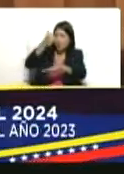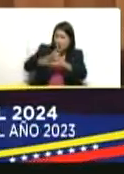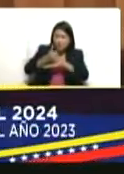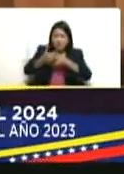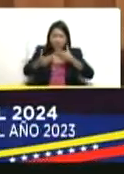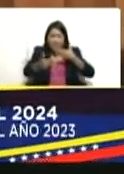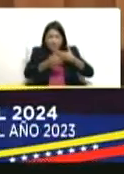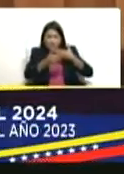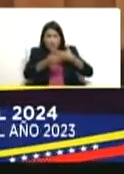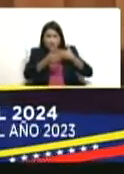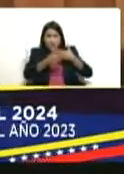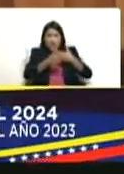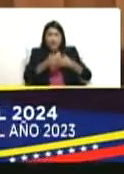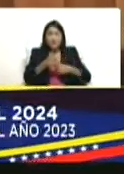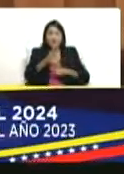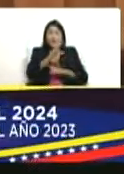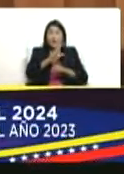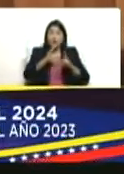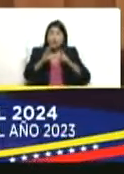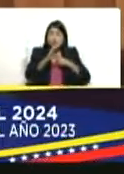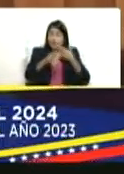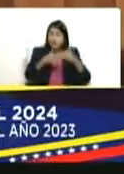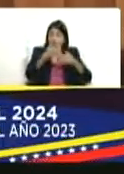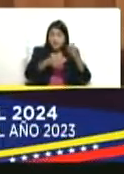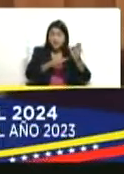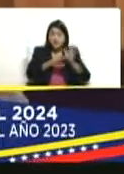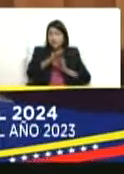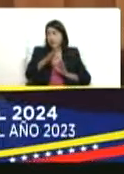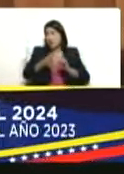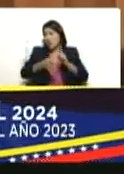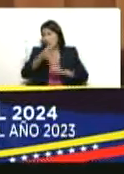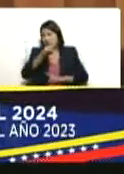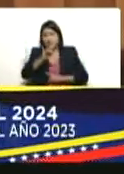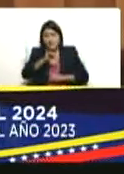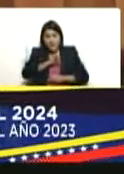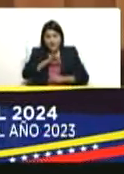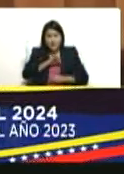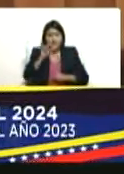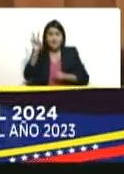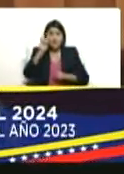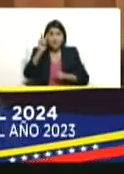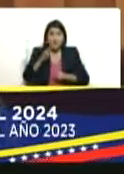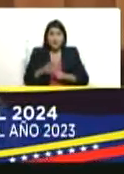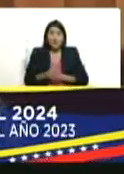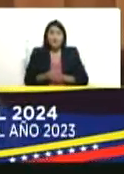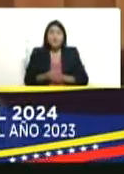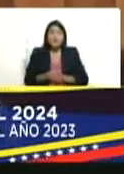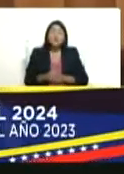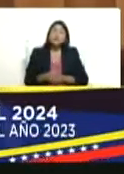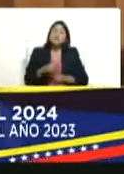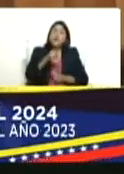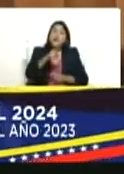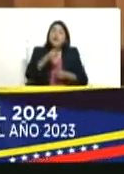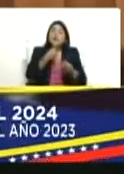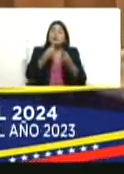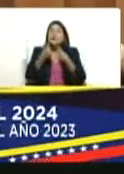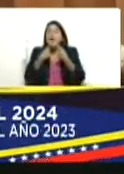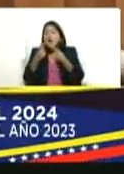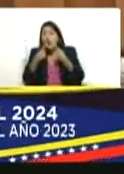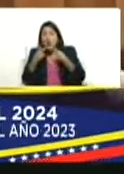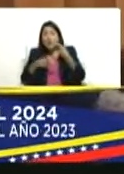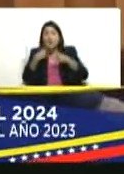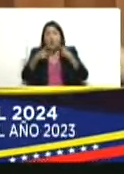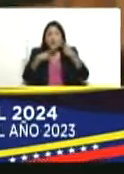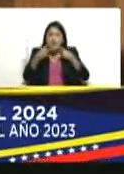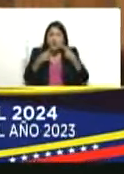diálogo cultural para ir reforzando los elementos de la identidad nacional. Ha sido clave el diálogo político para que